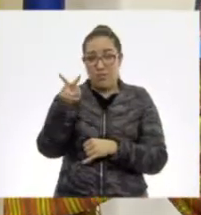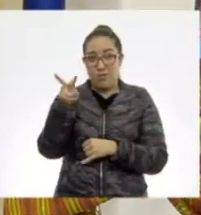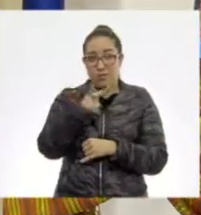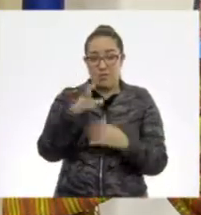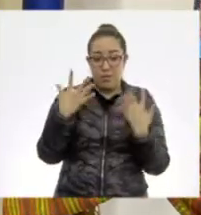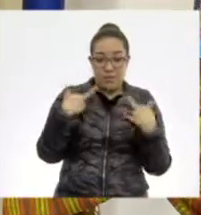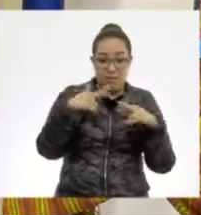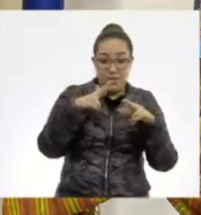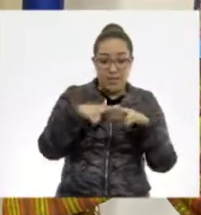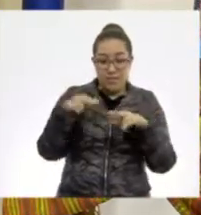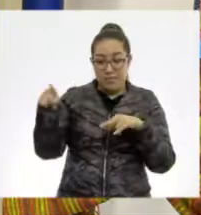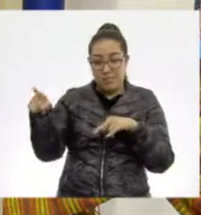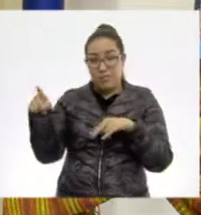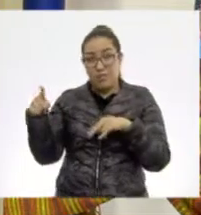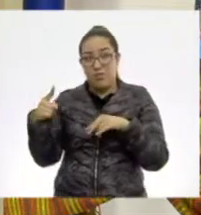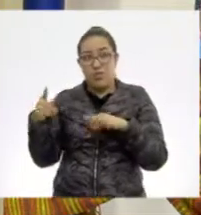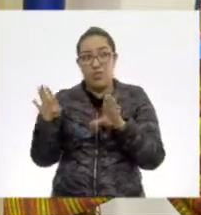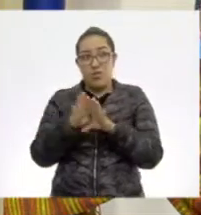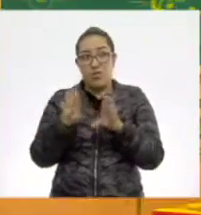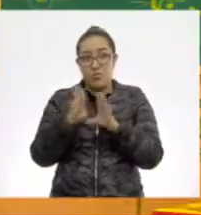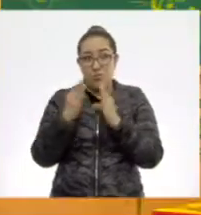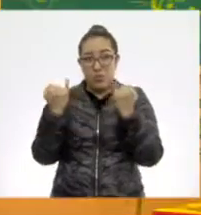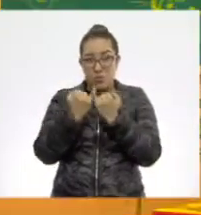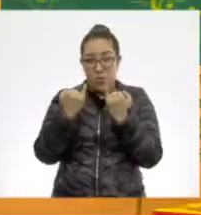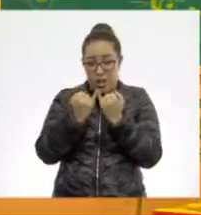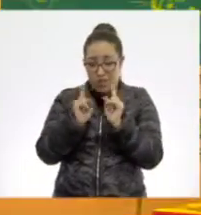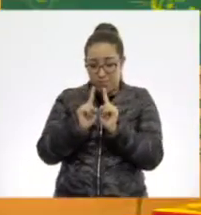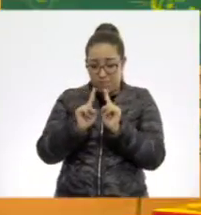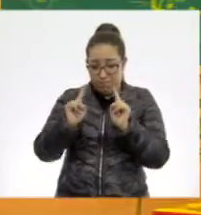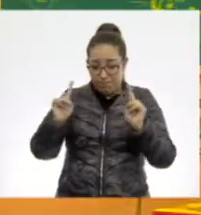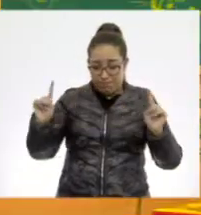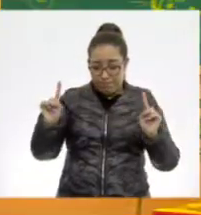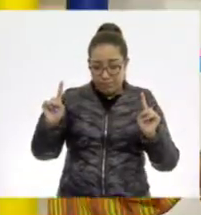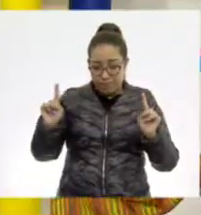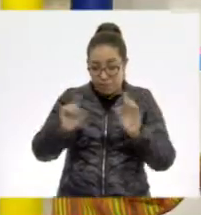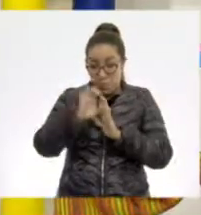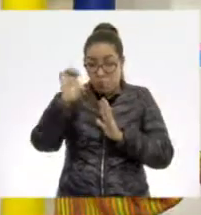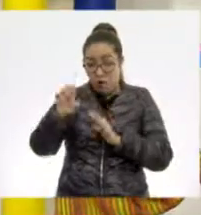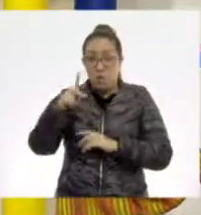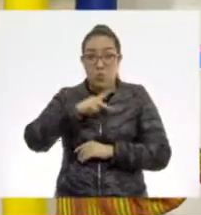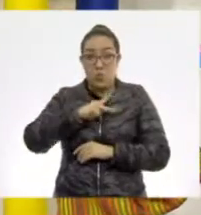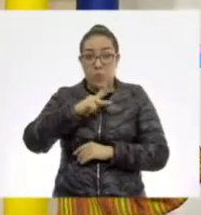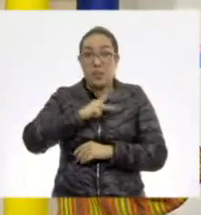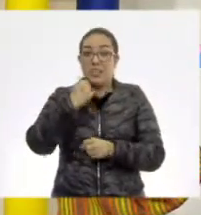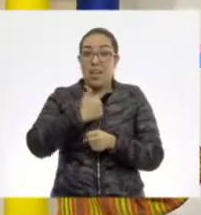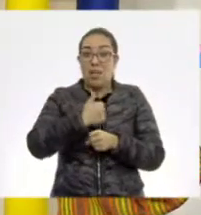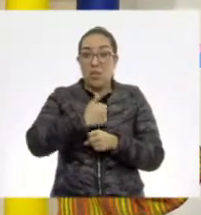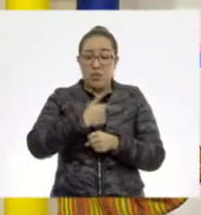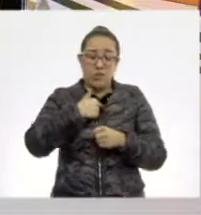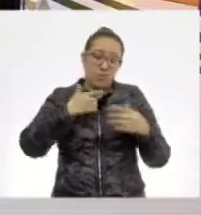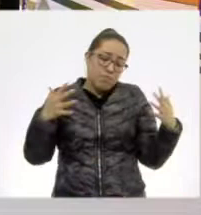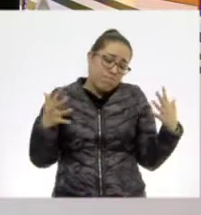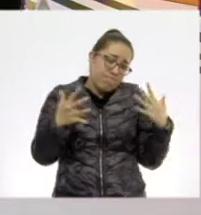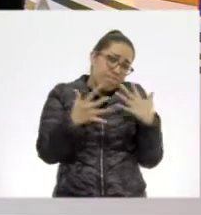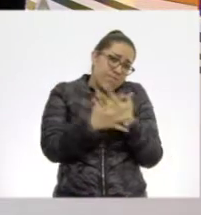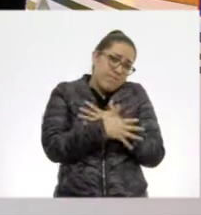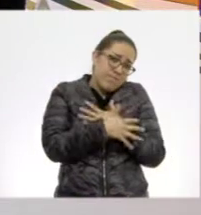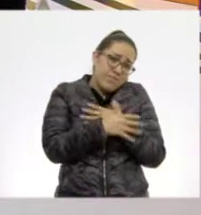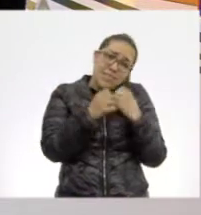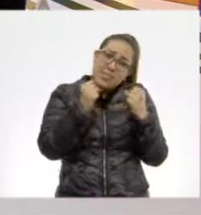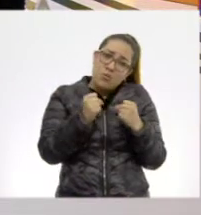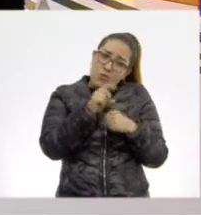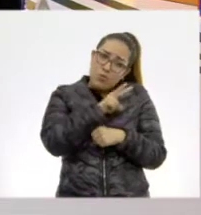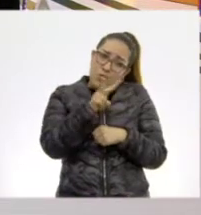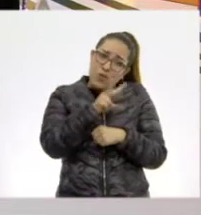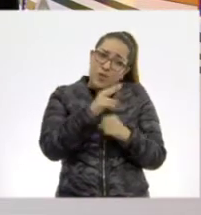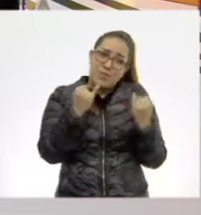decir? Que somos como recíprocos, ¿cierto? Ajá. Y, por ejemplo, mis abuelitos, yo los estoy abrazando y seguramente ellos también permiten que yo